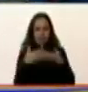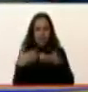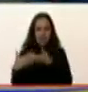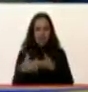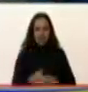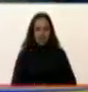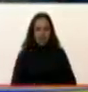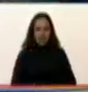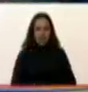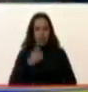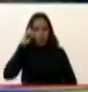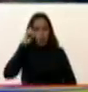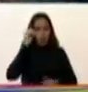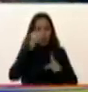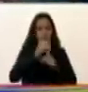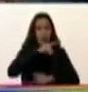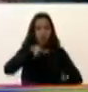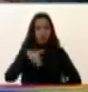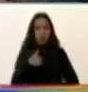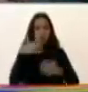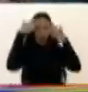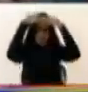cuyo blanco es nuestro cerebro.